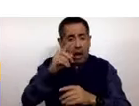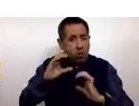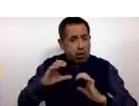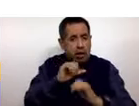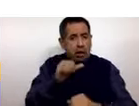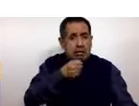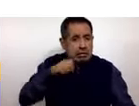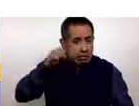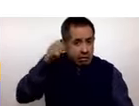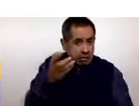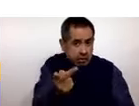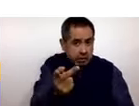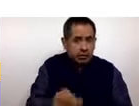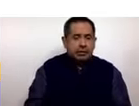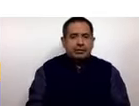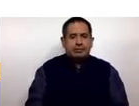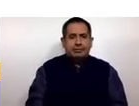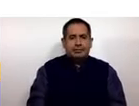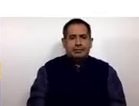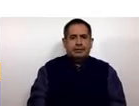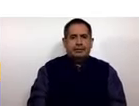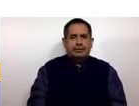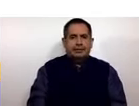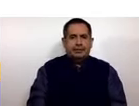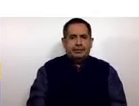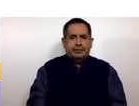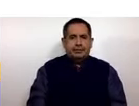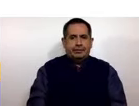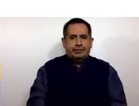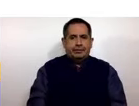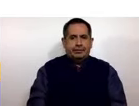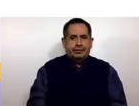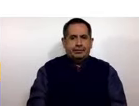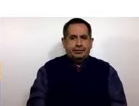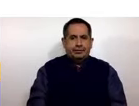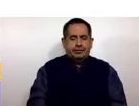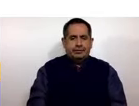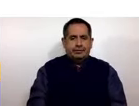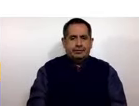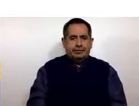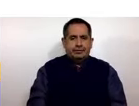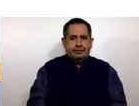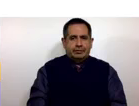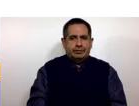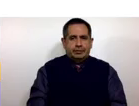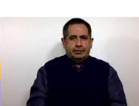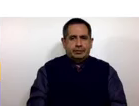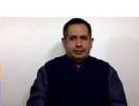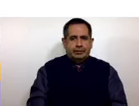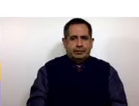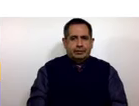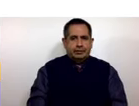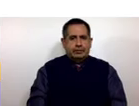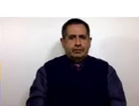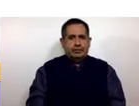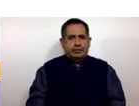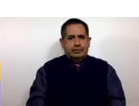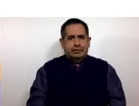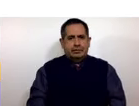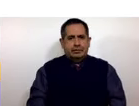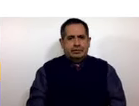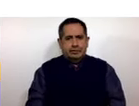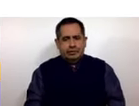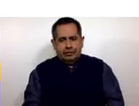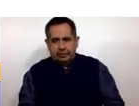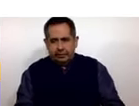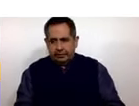mayores. Definitivamente sí, y voy a citar a Laide Ventura Medina, que además de ser una gran escritora